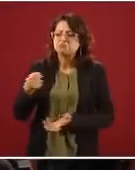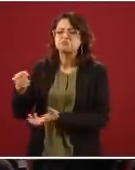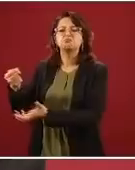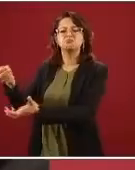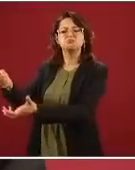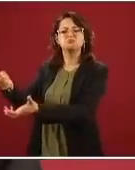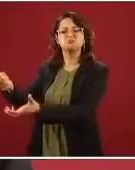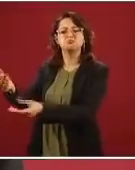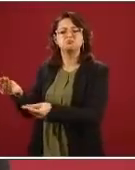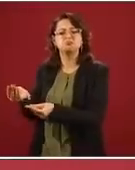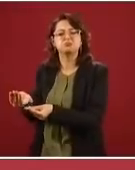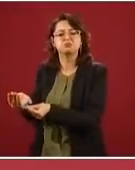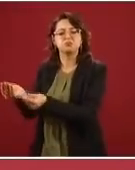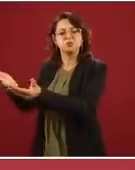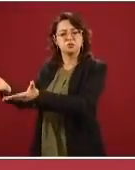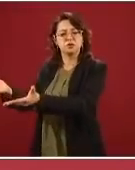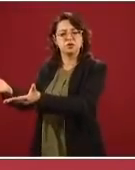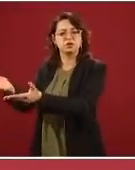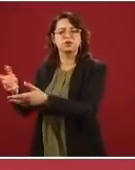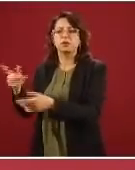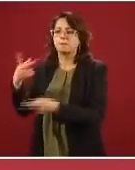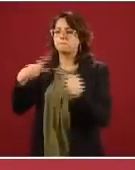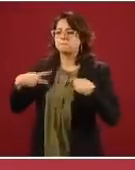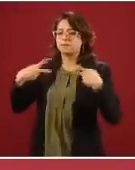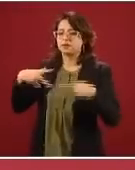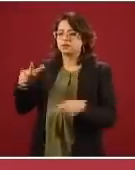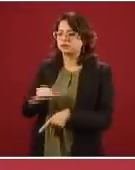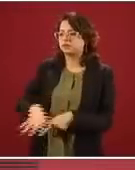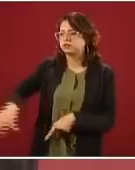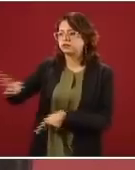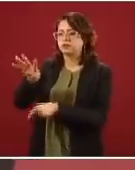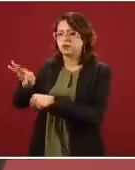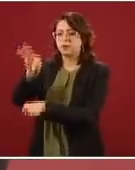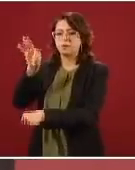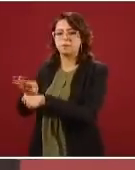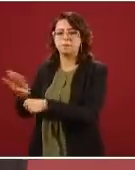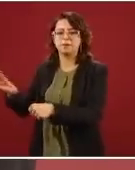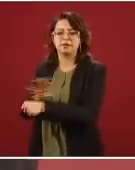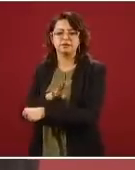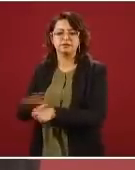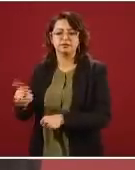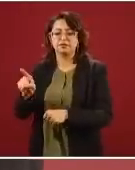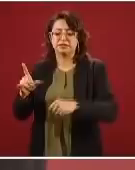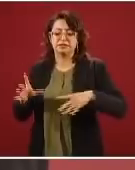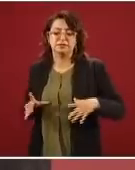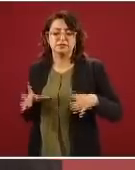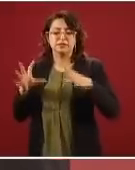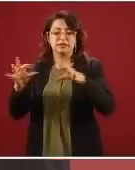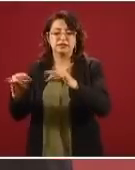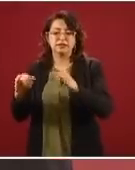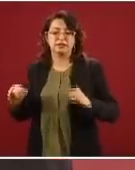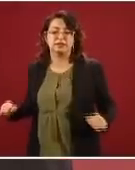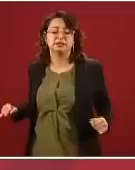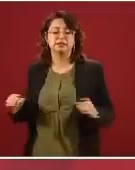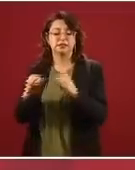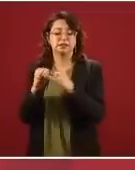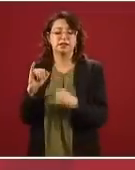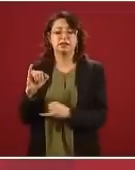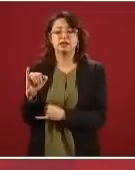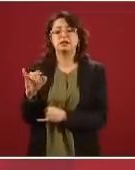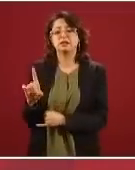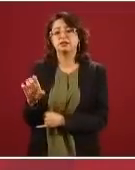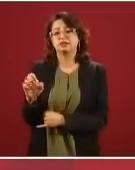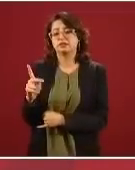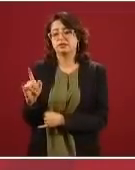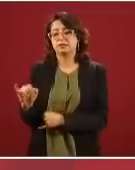¿sí?, mediante el instituto, que se creó por una reforma a